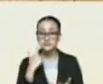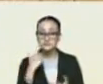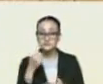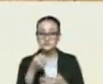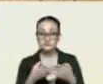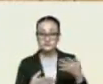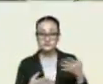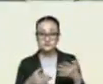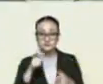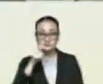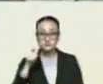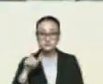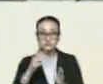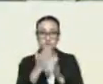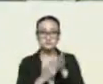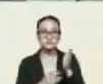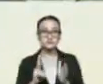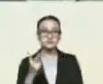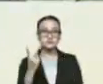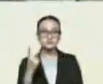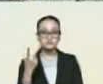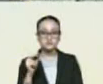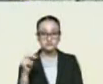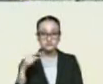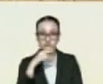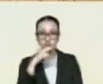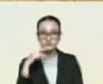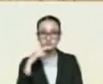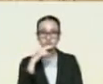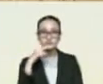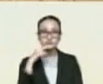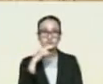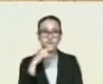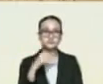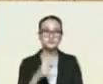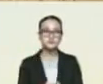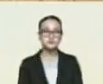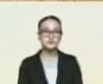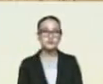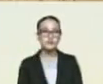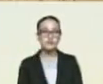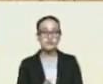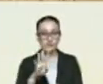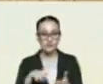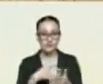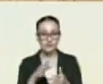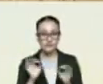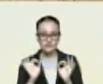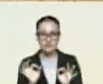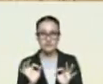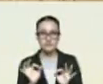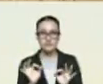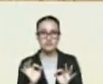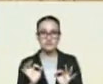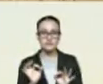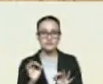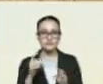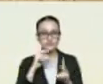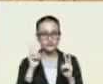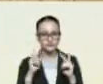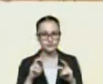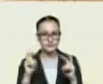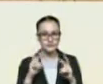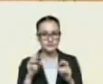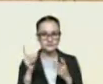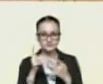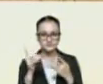verificación ciudadana fase 2, que haremos el 20 de octubre, tal como está en el cronograma electoral, y la auditoría